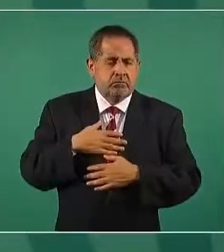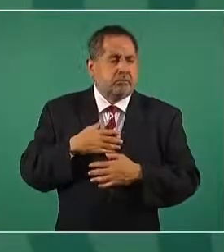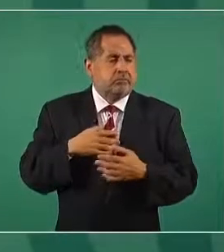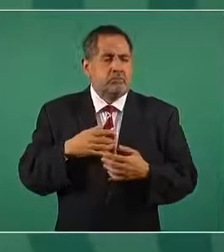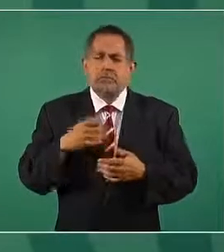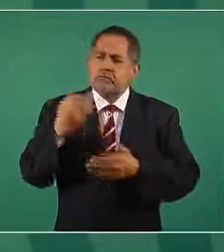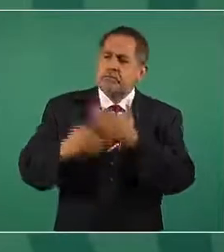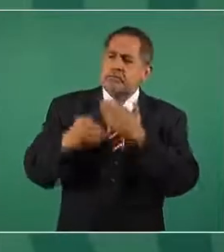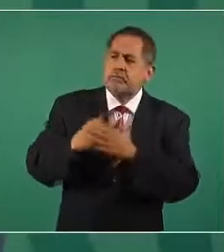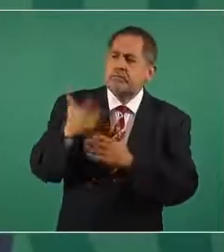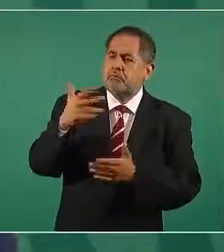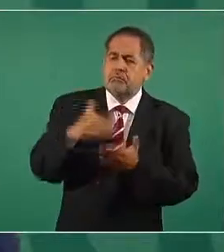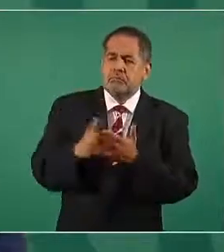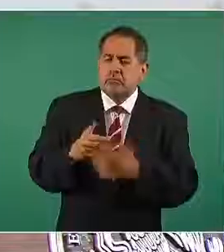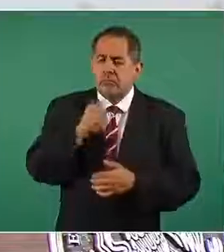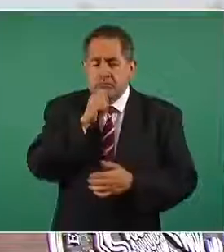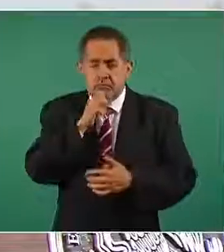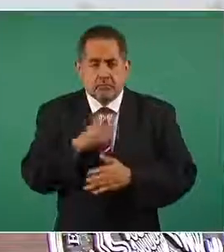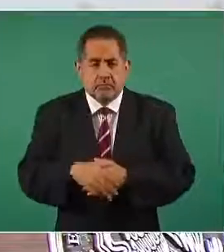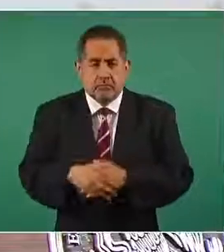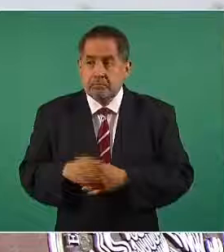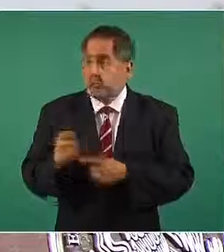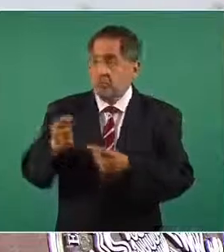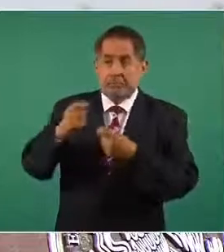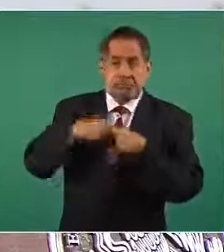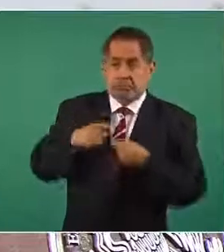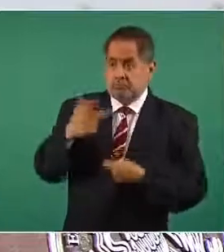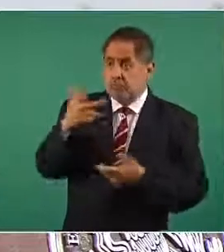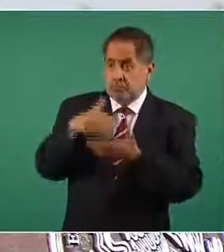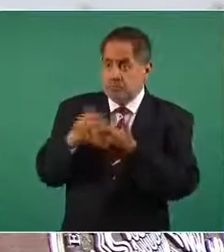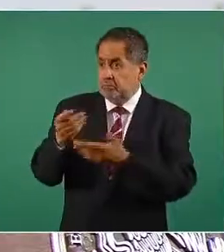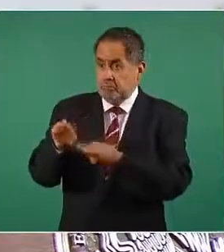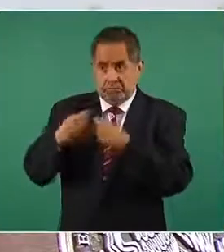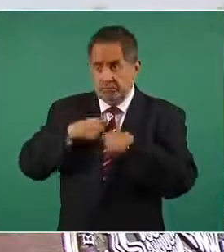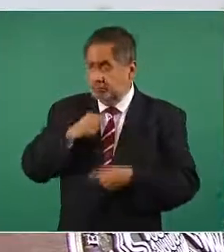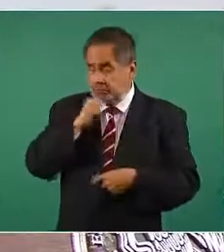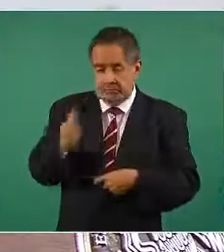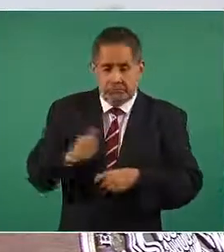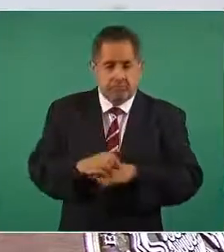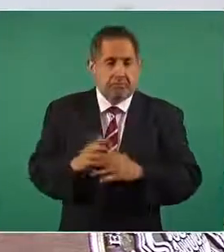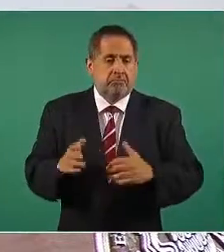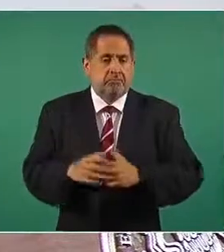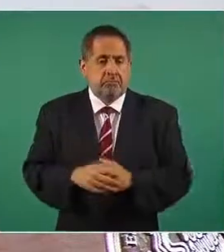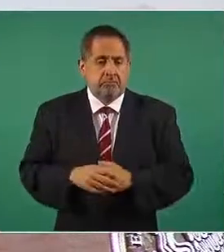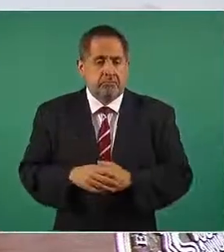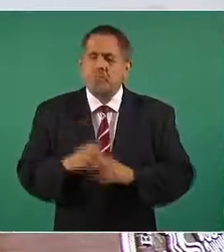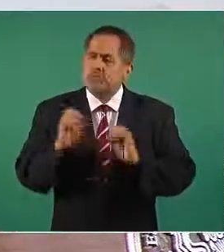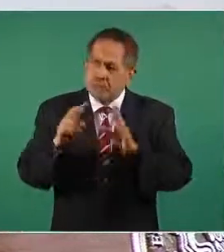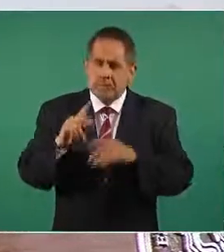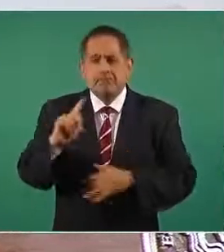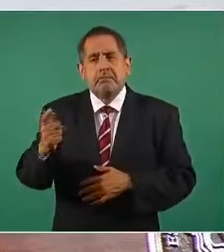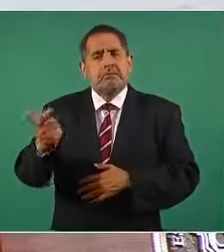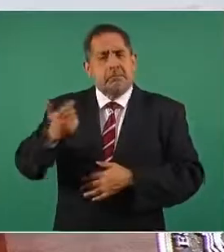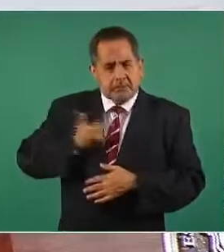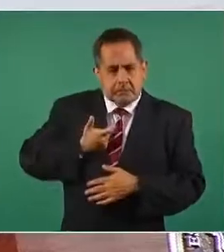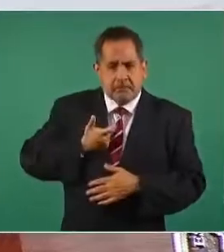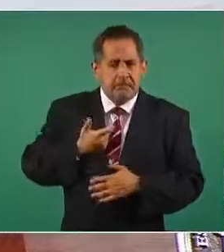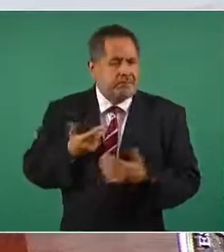8,000. Si no nos devuelven las 8,000 hectáreas, que nos paguen.